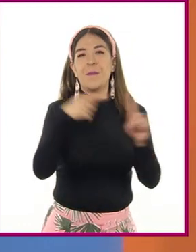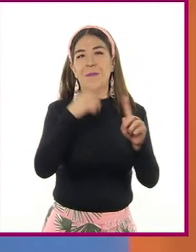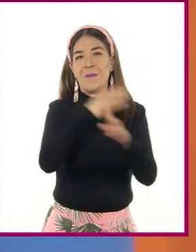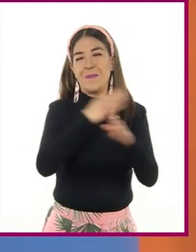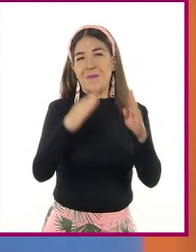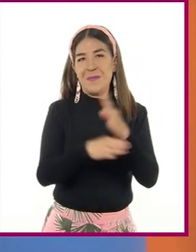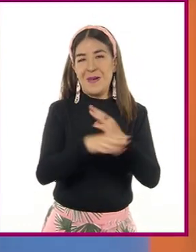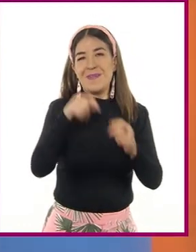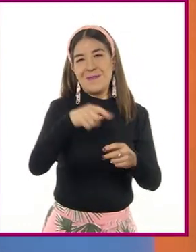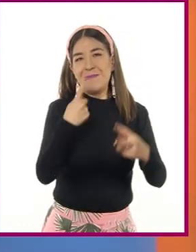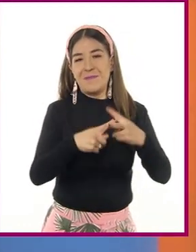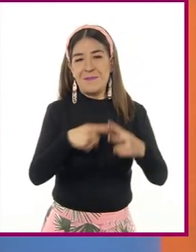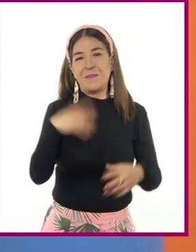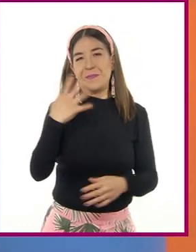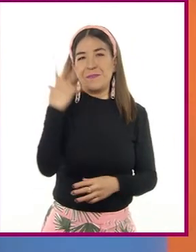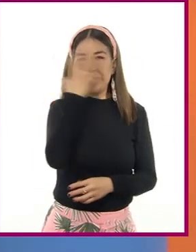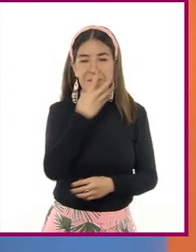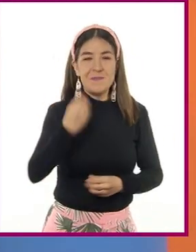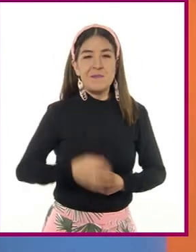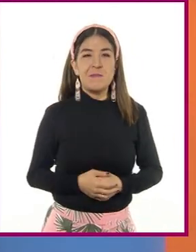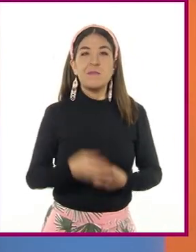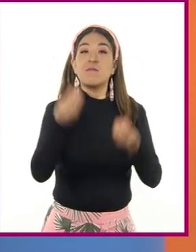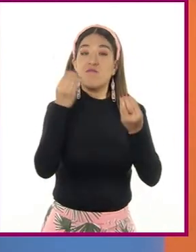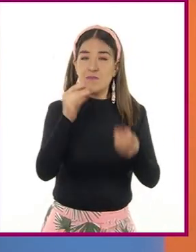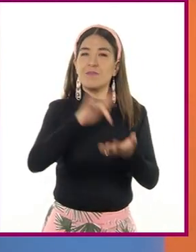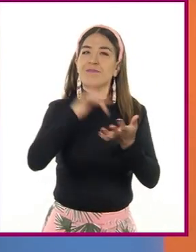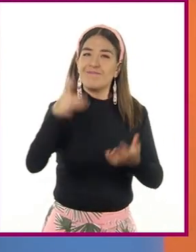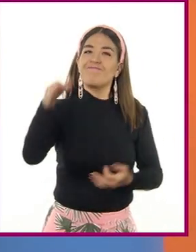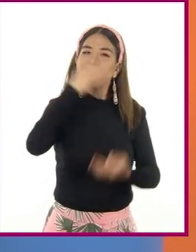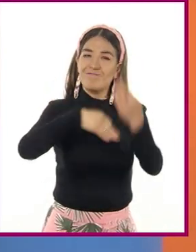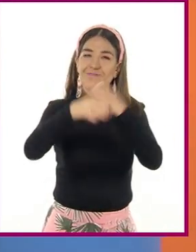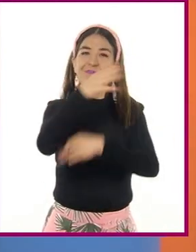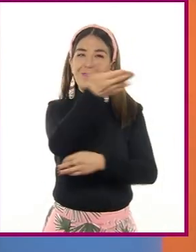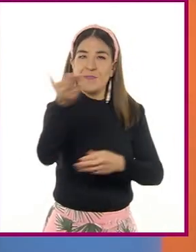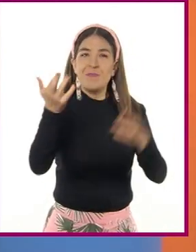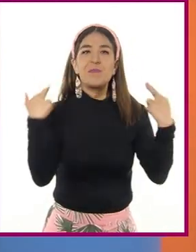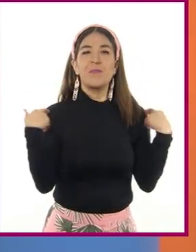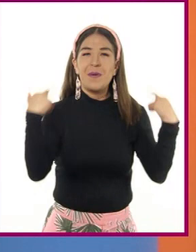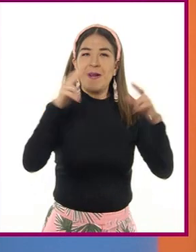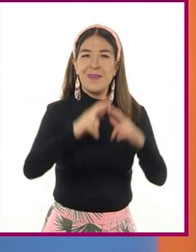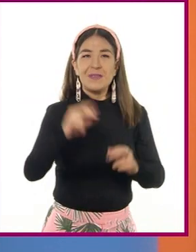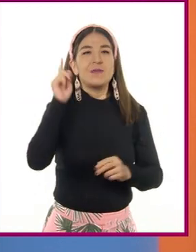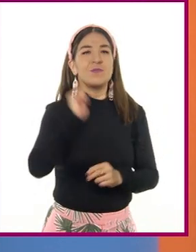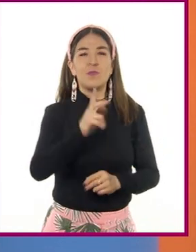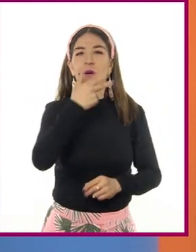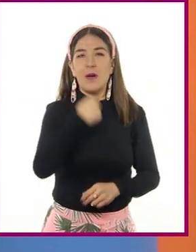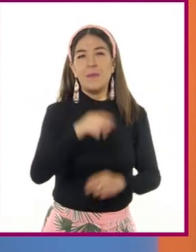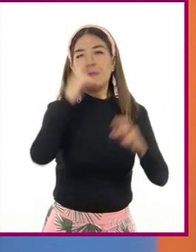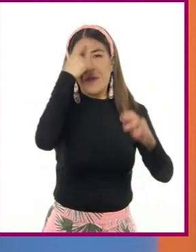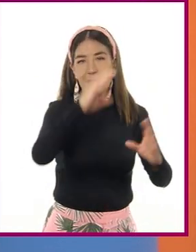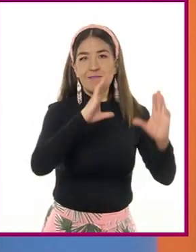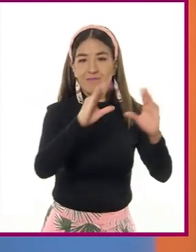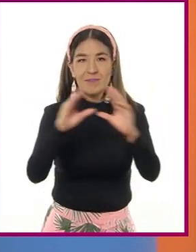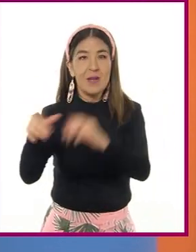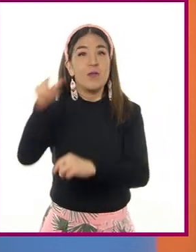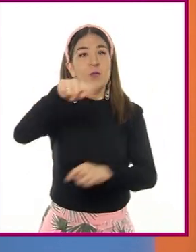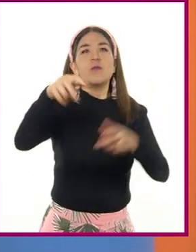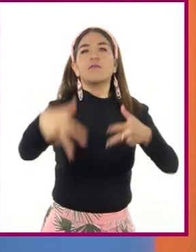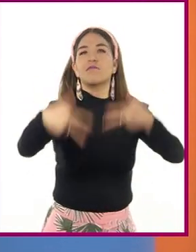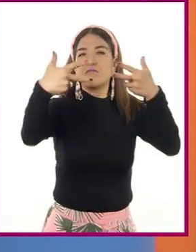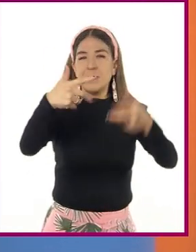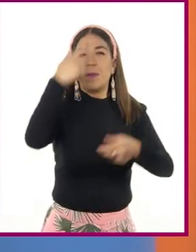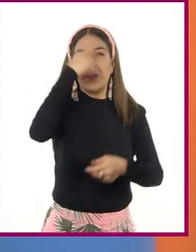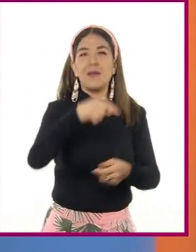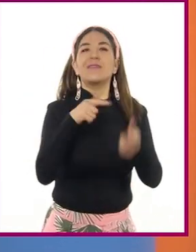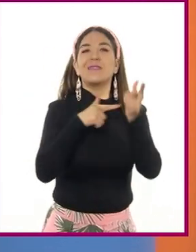maravillosa. Además, quiero agradecer a las maestras y maestros que brindan retroalimentación a distancia para que ustedes aprendan